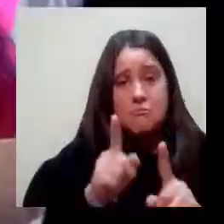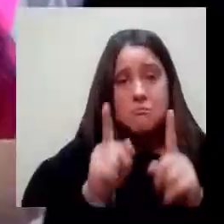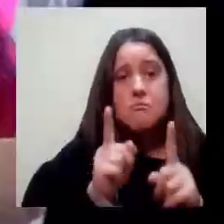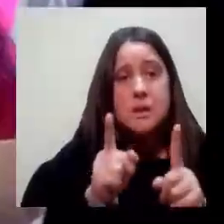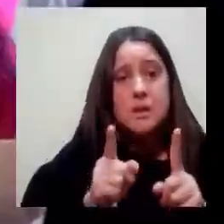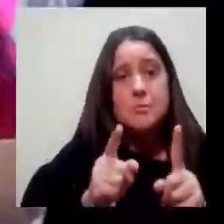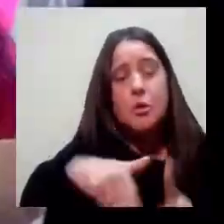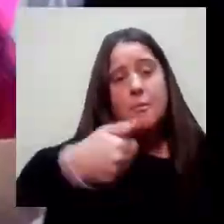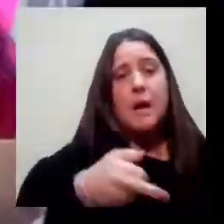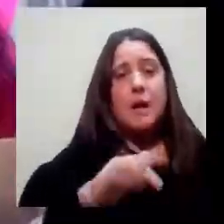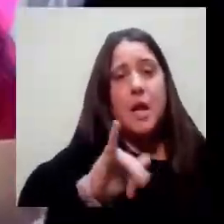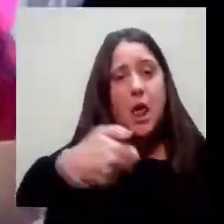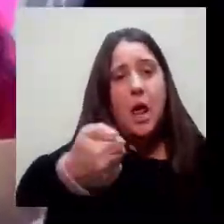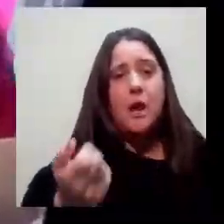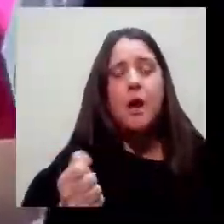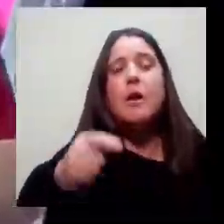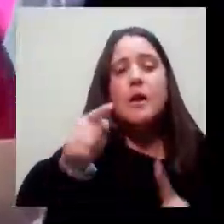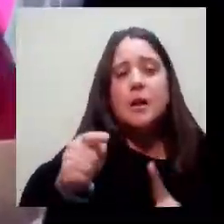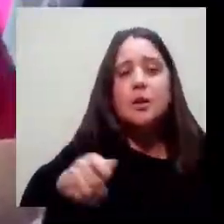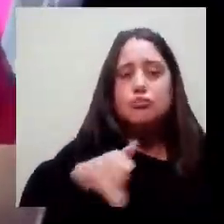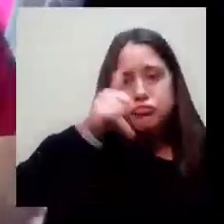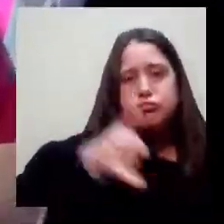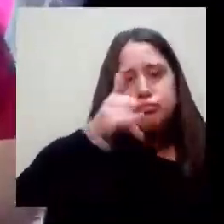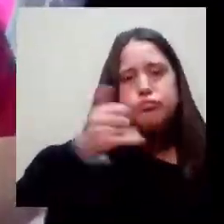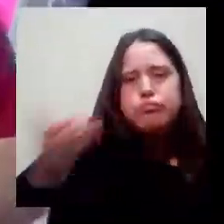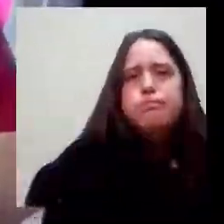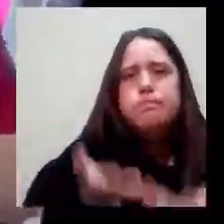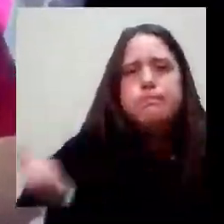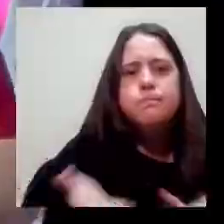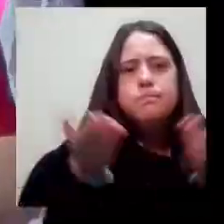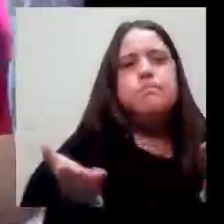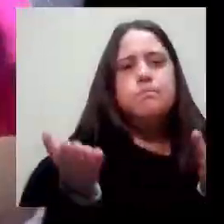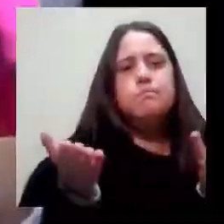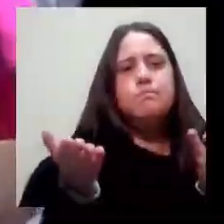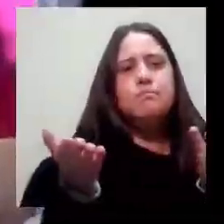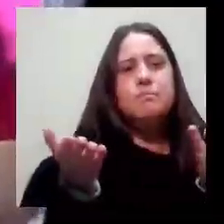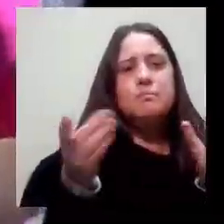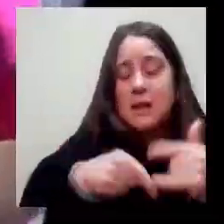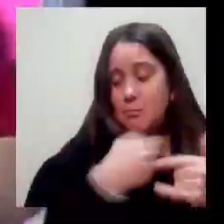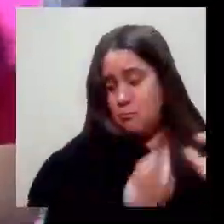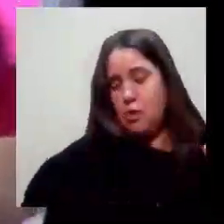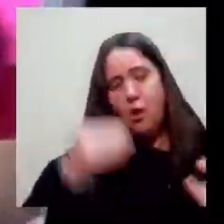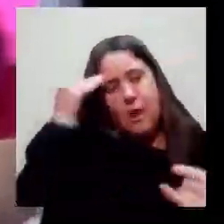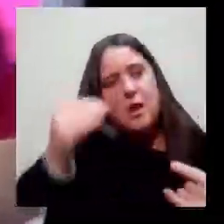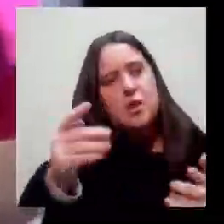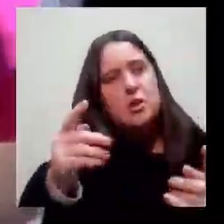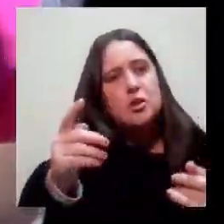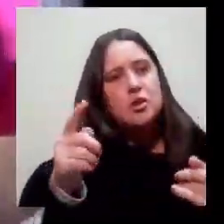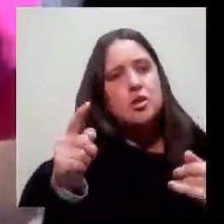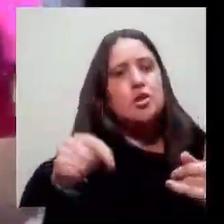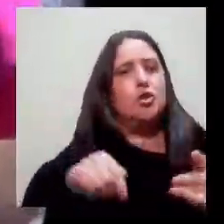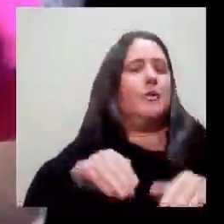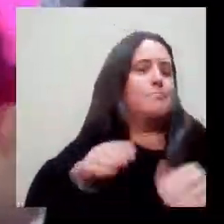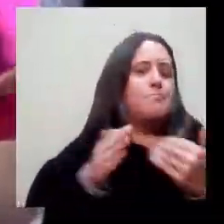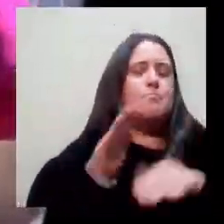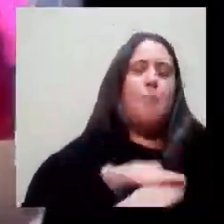Mariana Guiñazú nos alentó a que desde los docentes, desde la base y